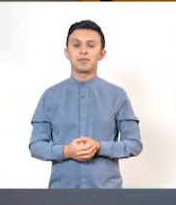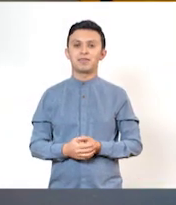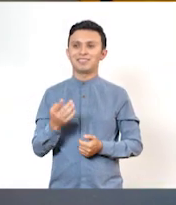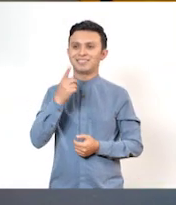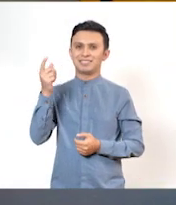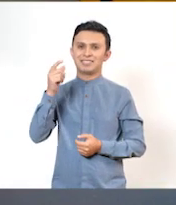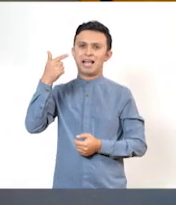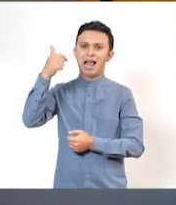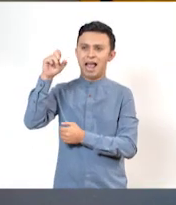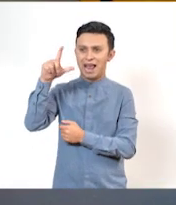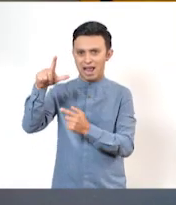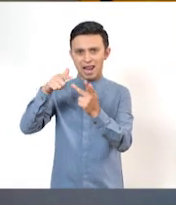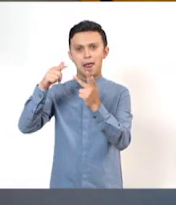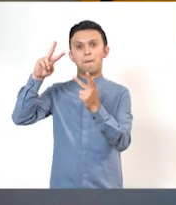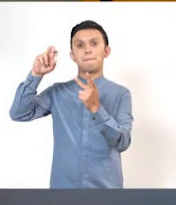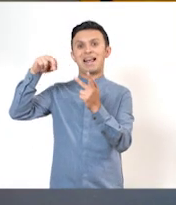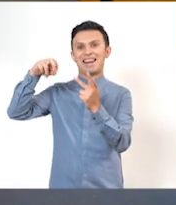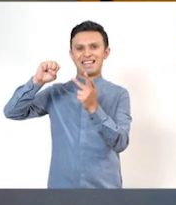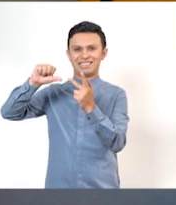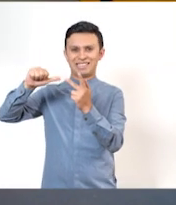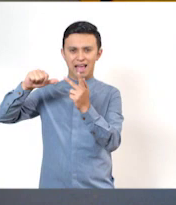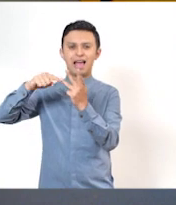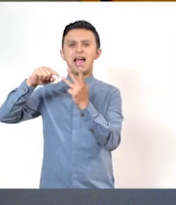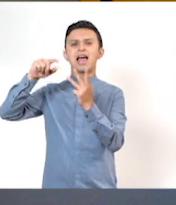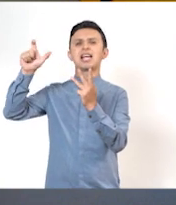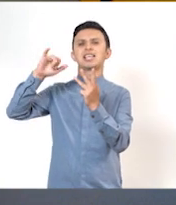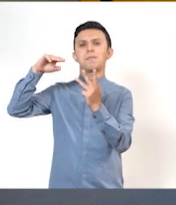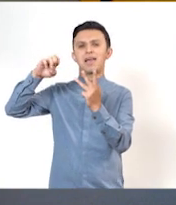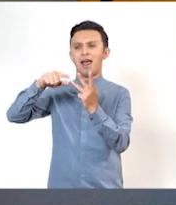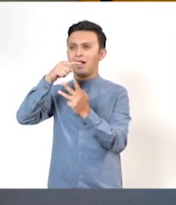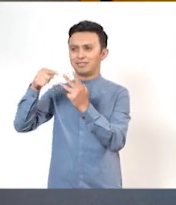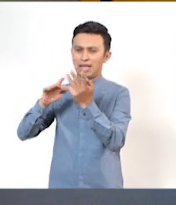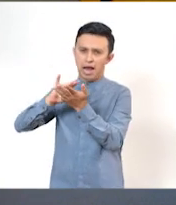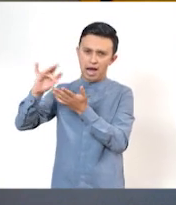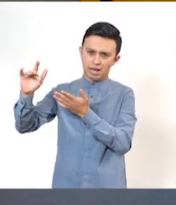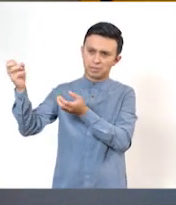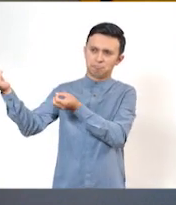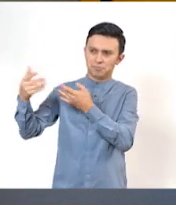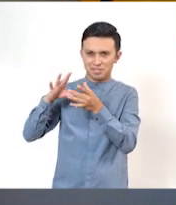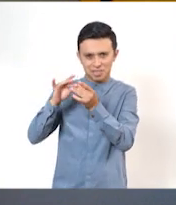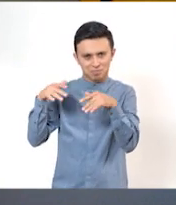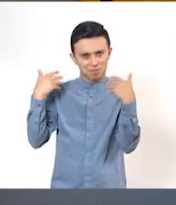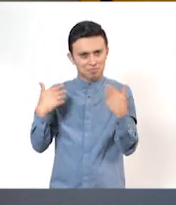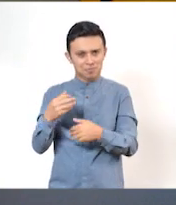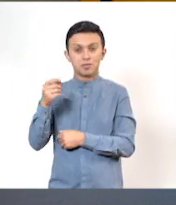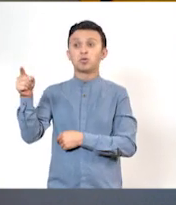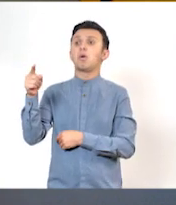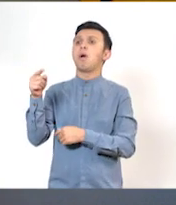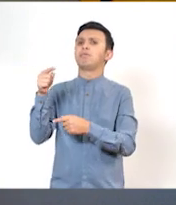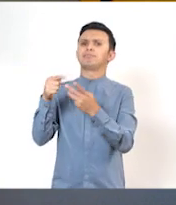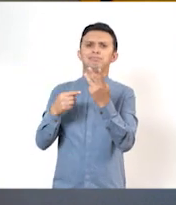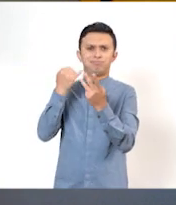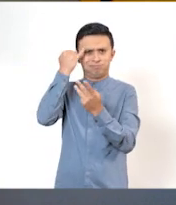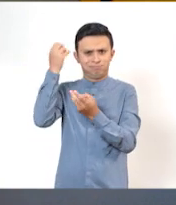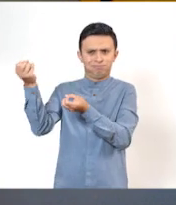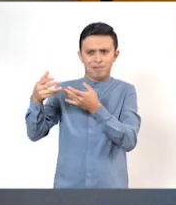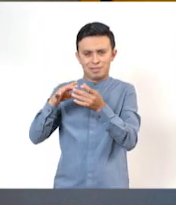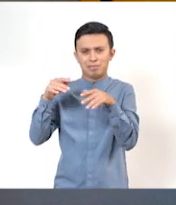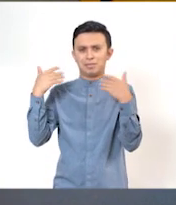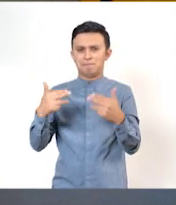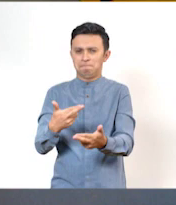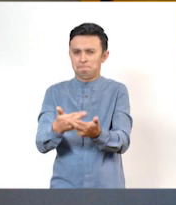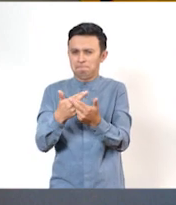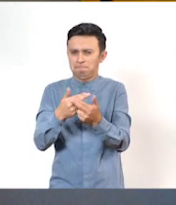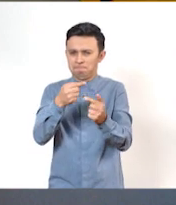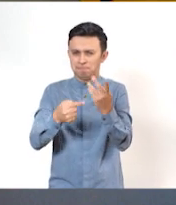Muchísimas gracias a Gael, Vanessa y Jimena que participaron y nos enriquecen muchísimo con sus